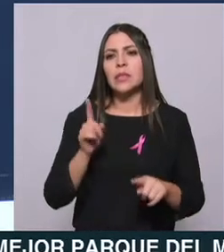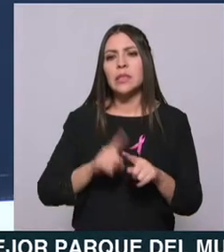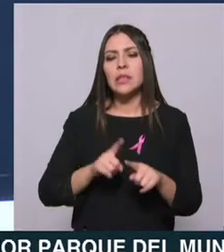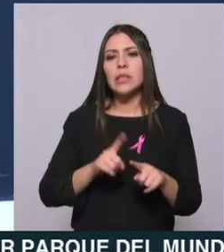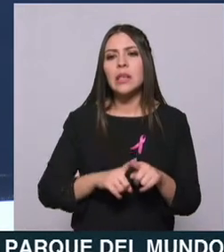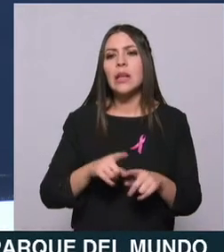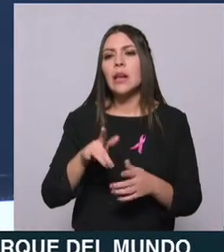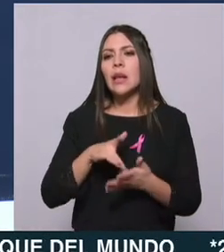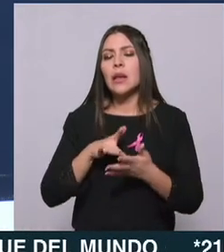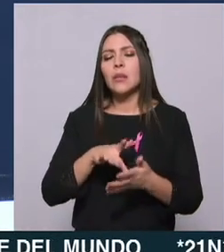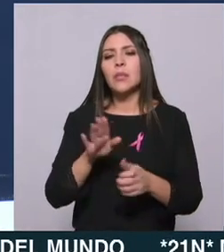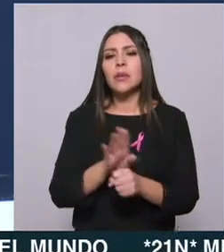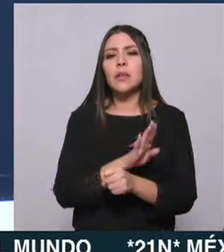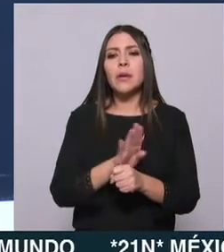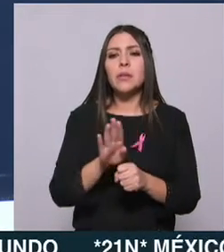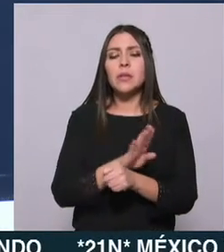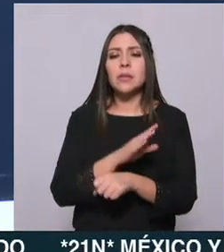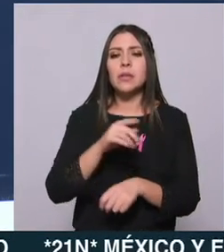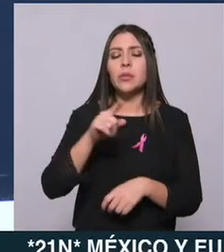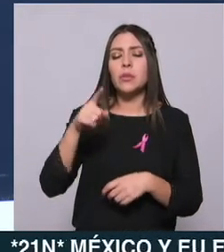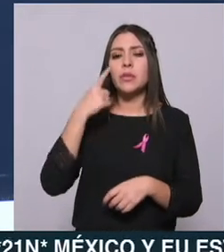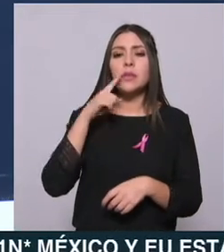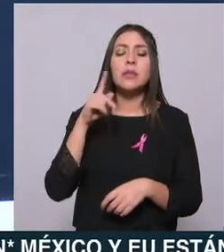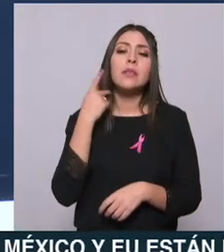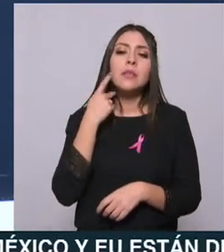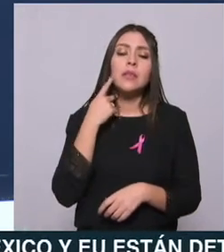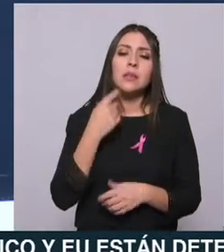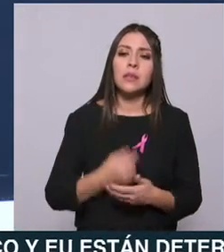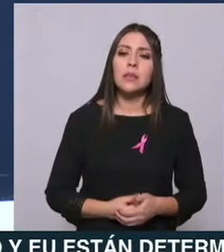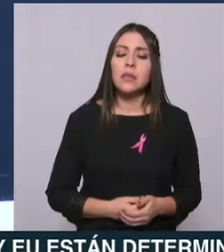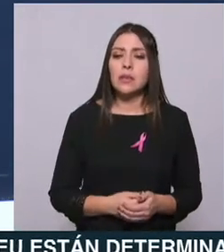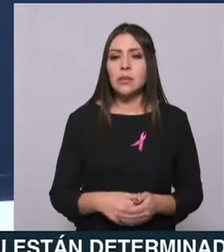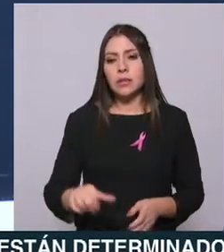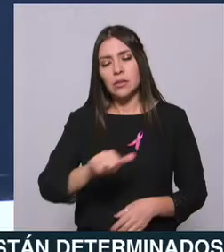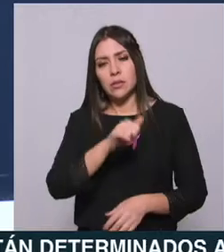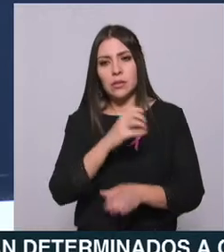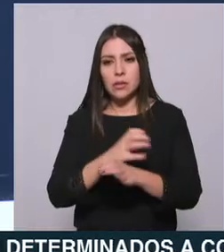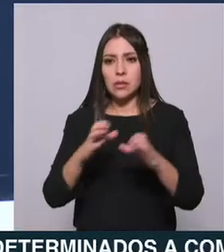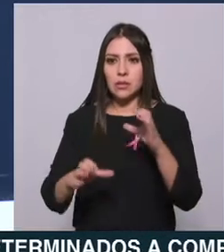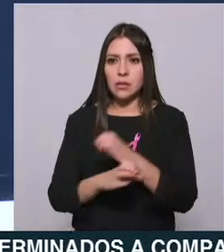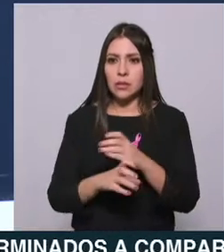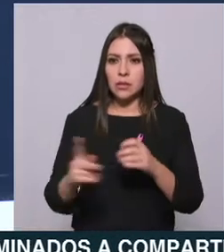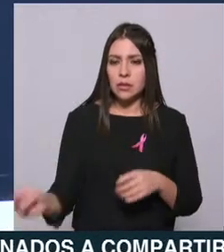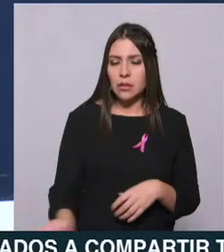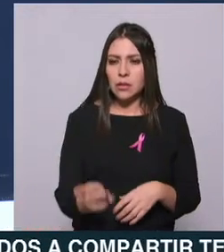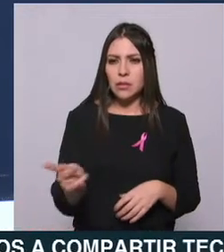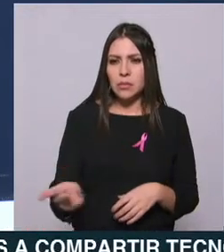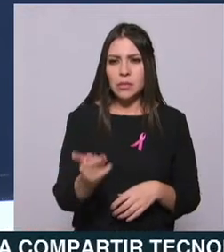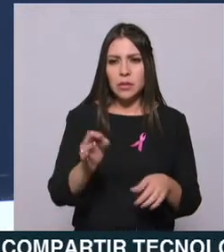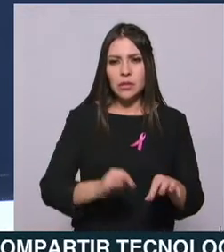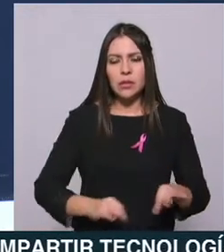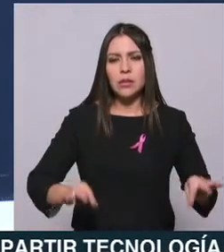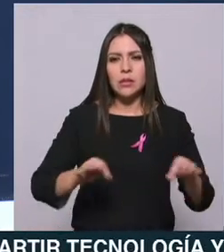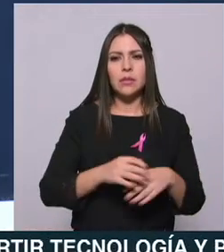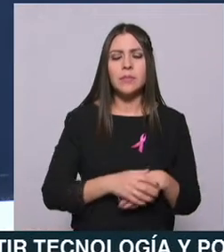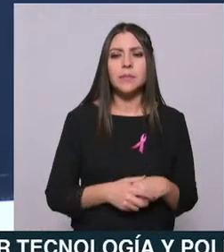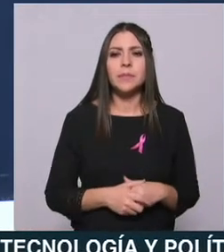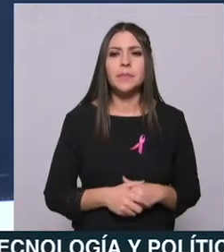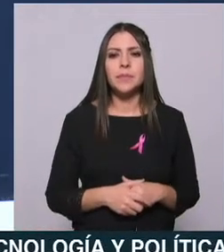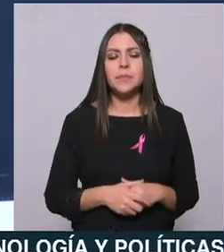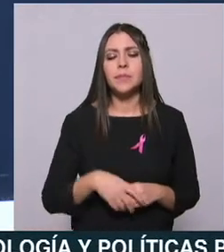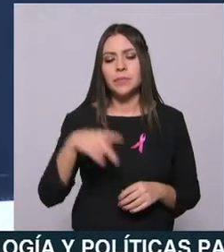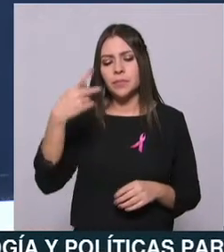lo ocurrido y sus secuelas? Y para concluir, una pregunta que nos parece fundamental: ¿cuáles son los retos de